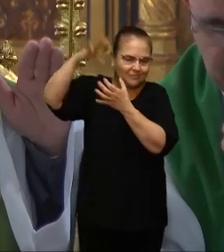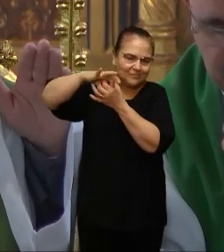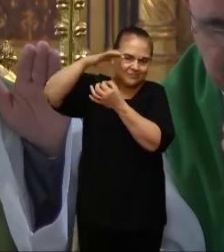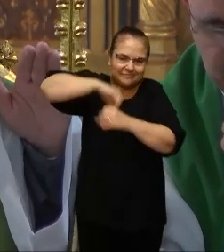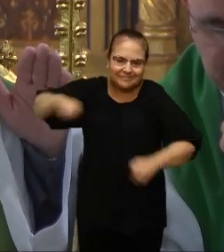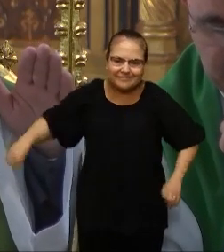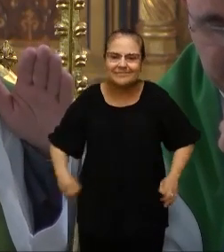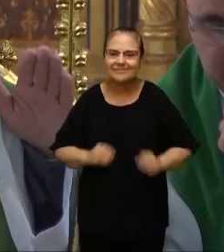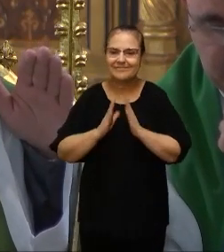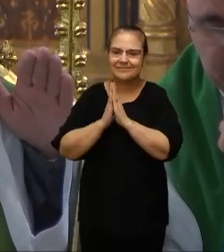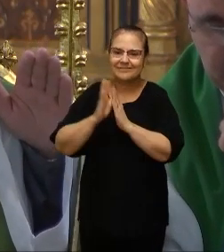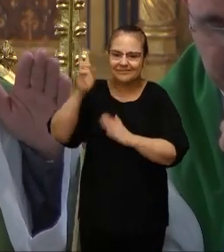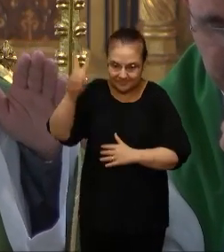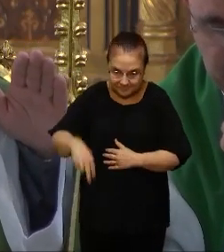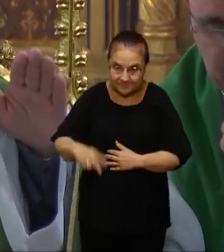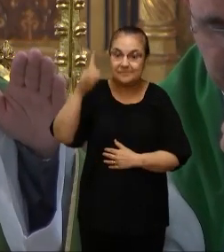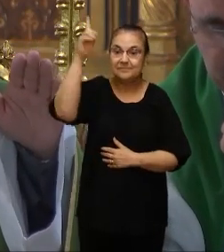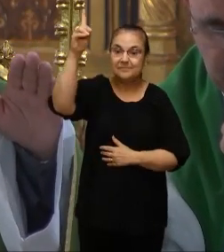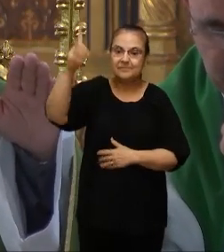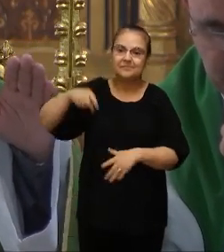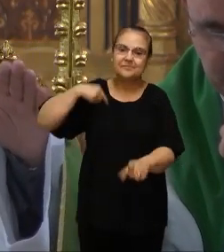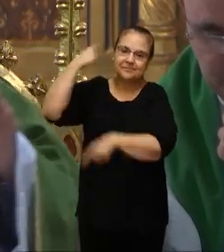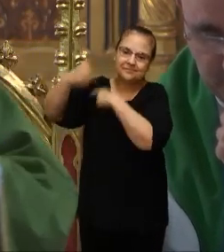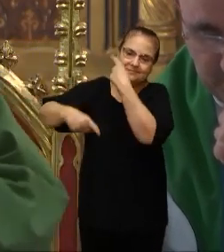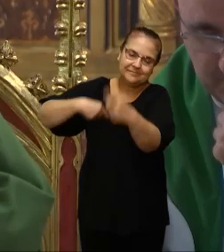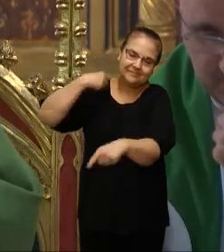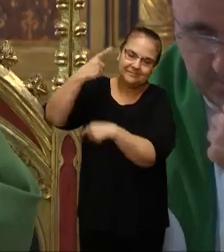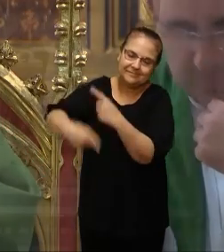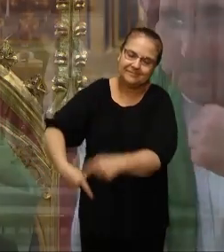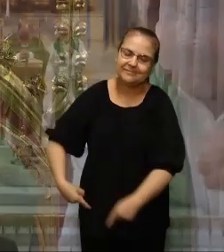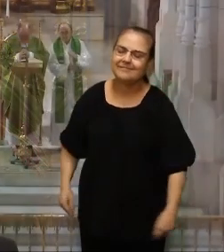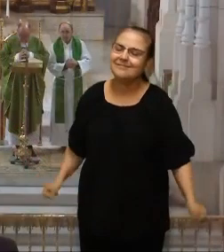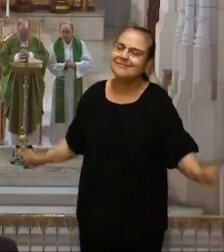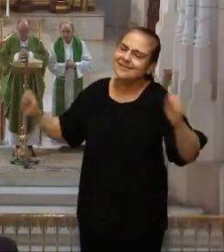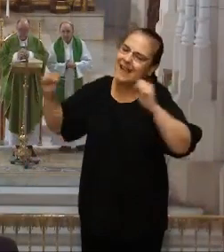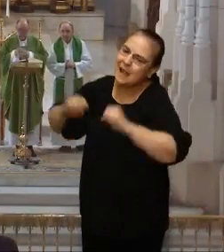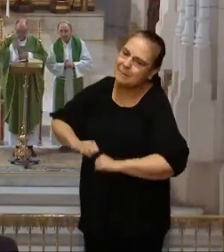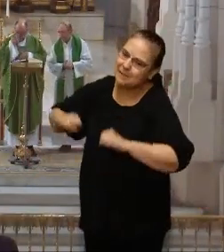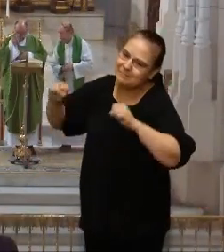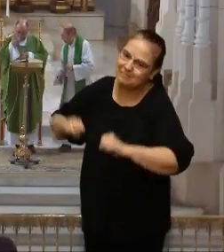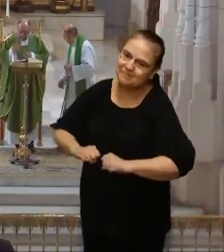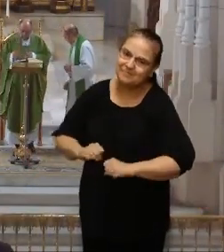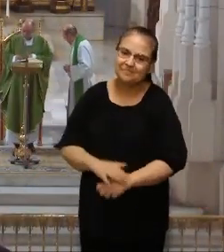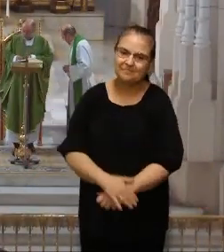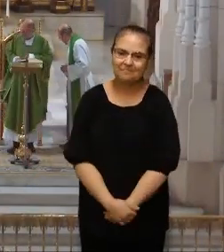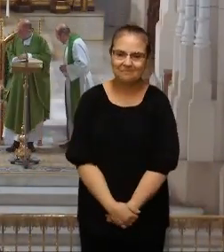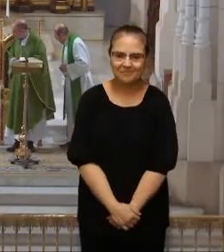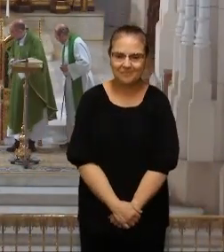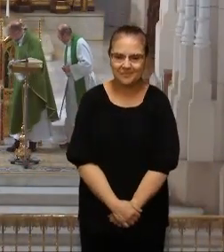en la unidad del Espíritu Santo y es Dios por los siglos de los siglos. Amén.